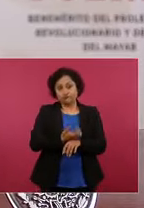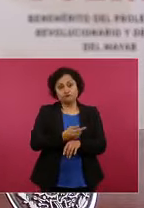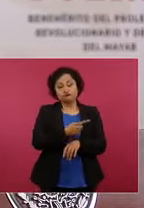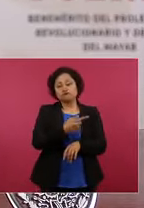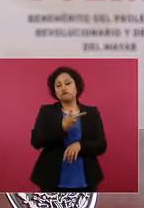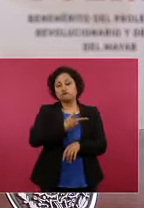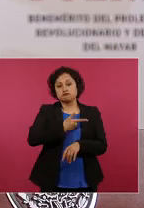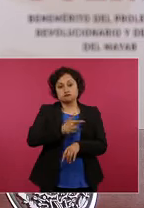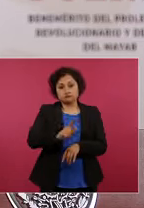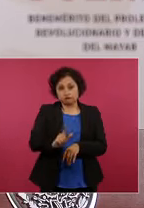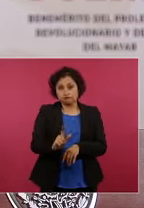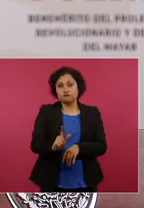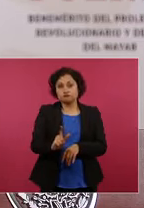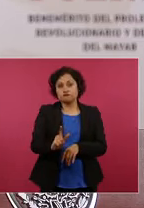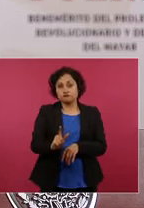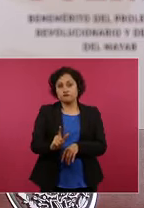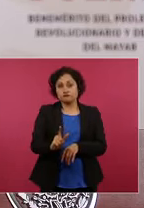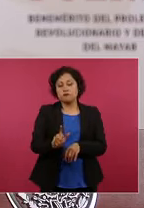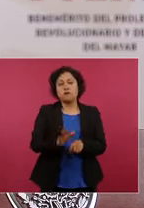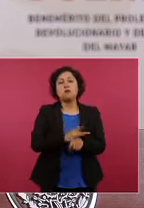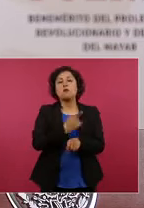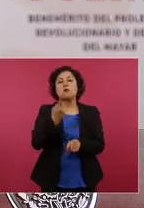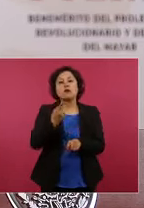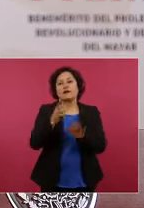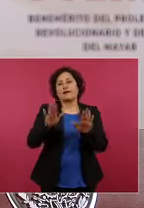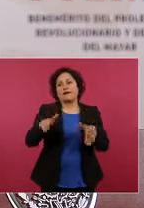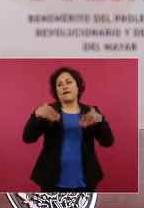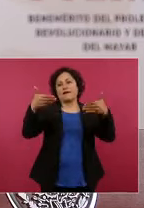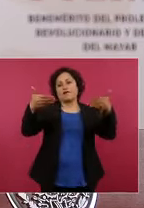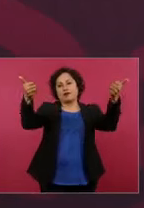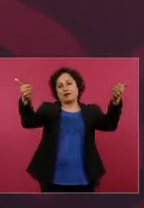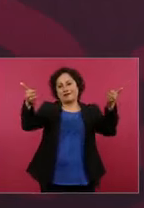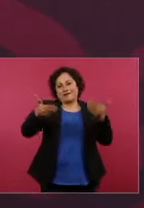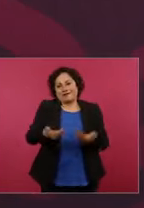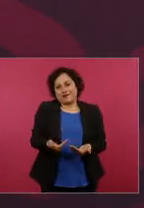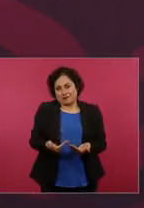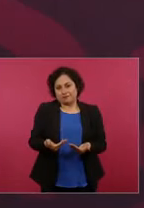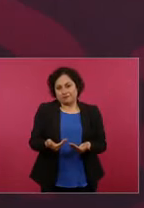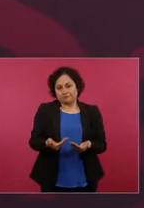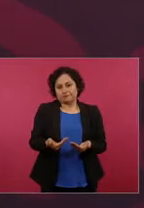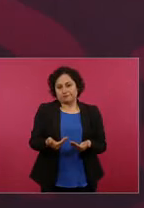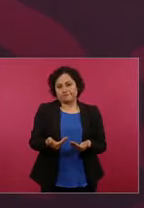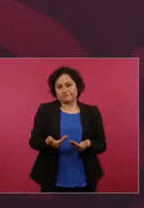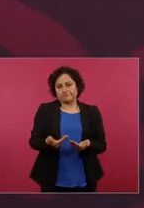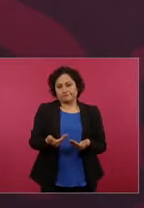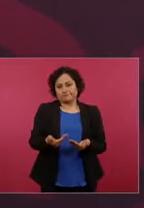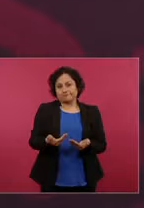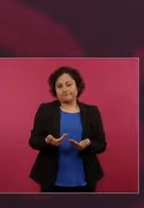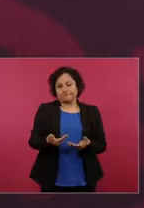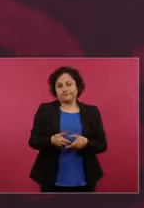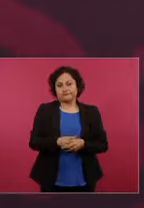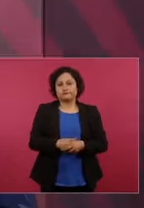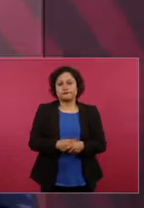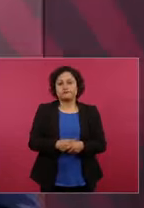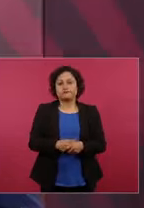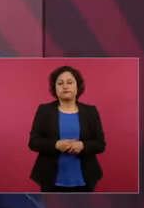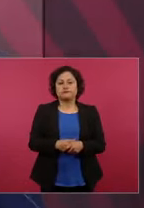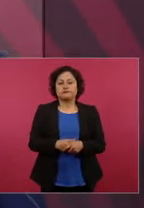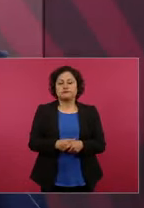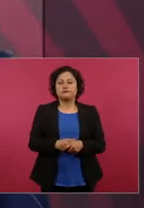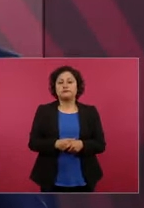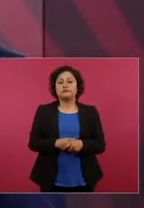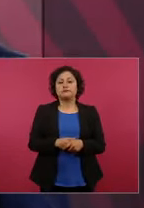los importadores de maíz del extranjero, pero les